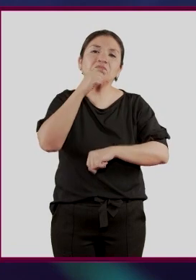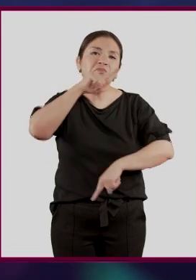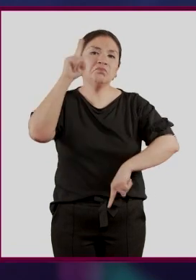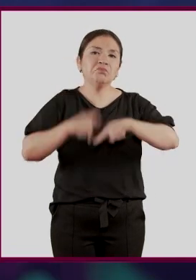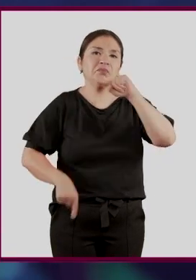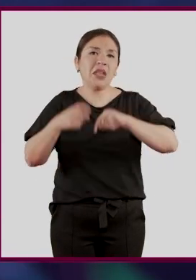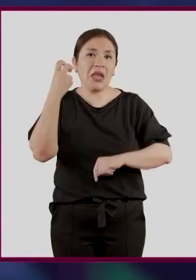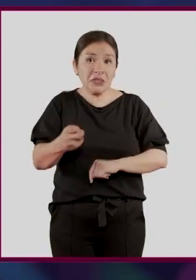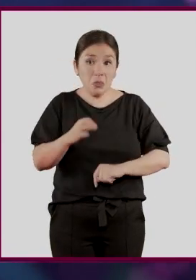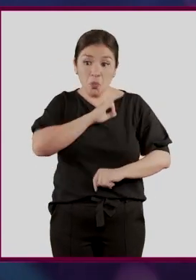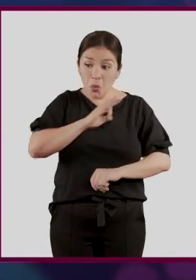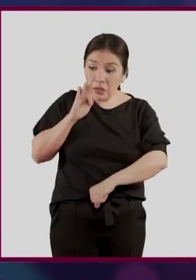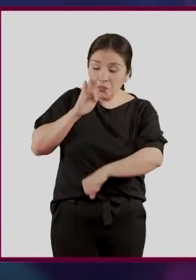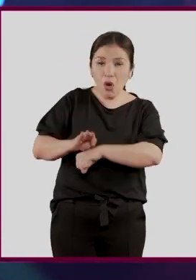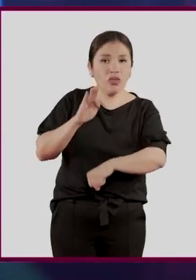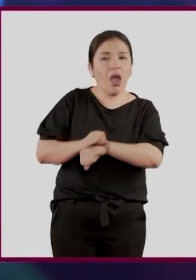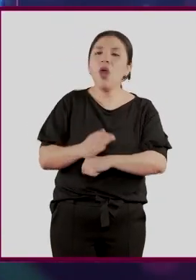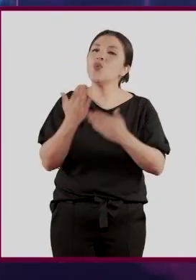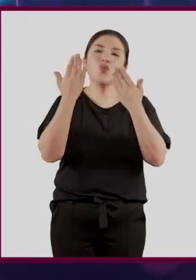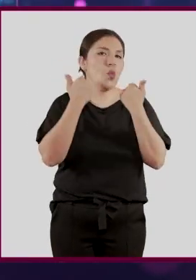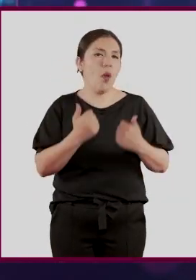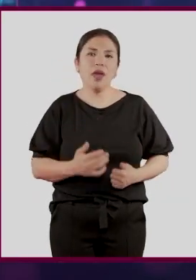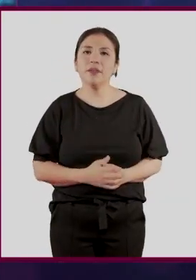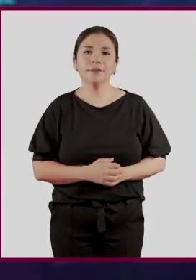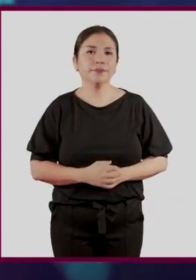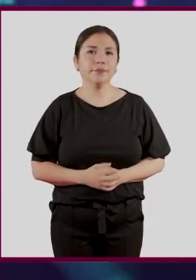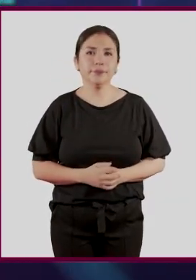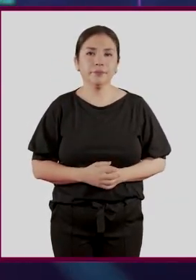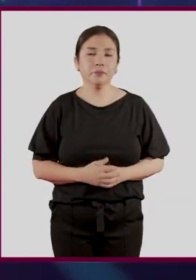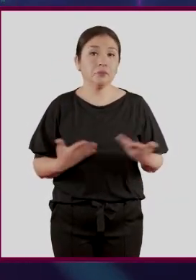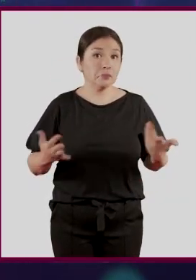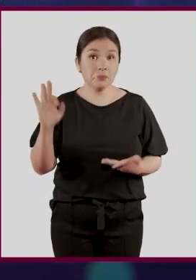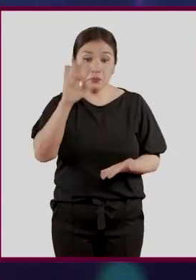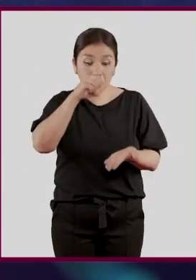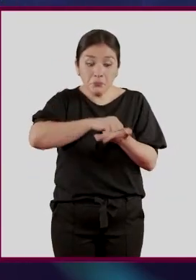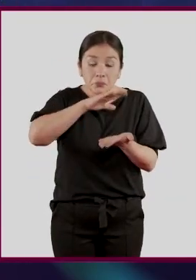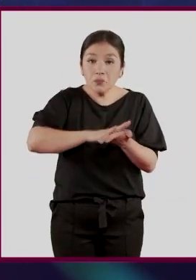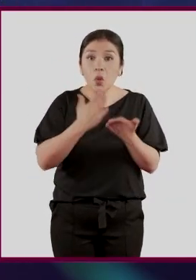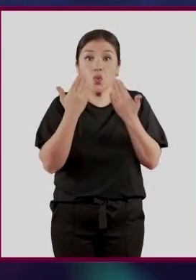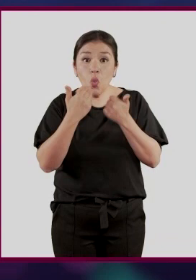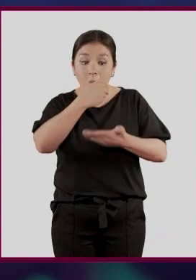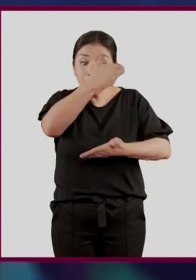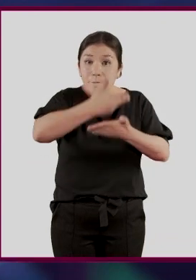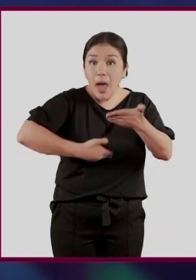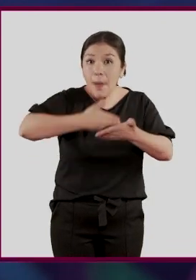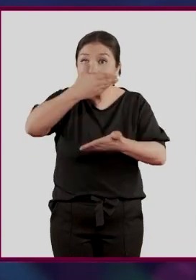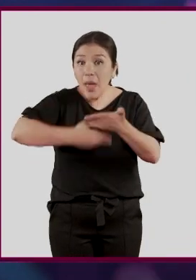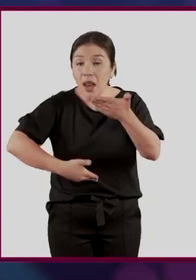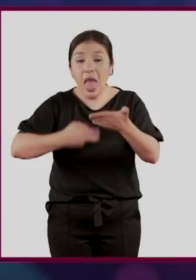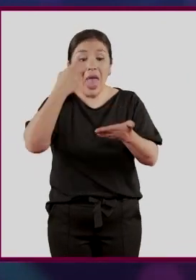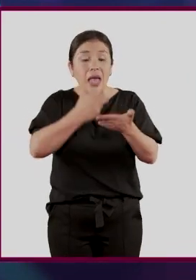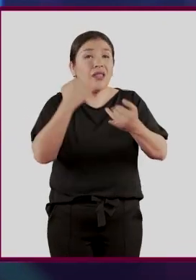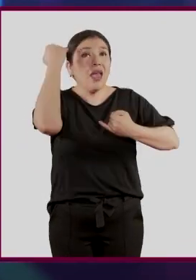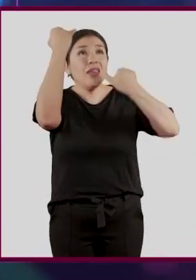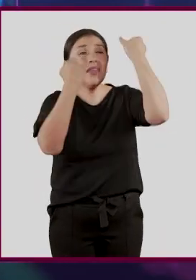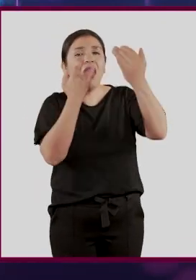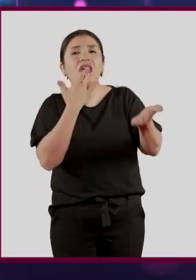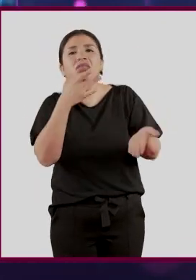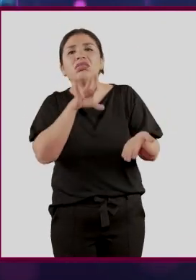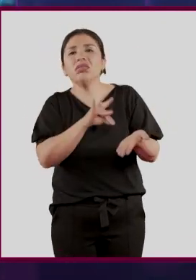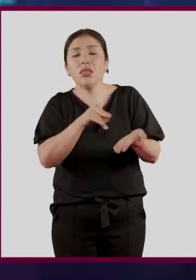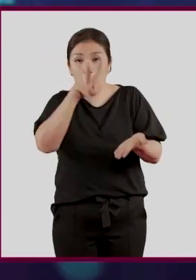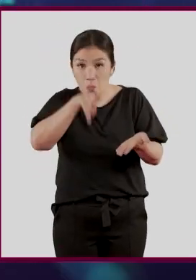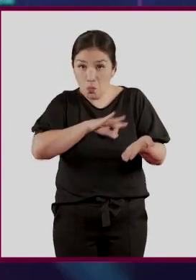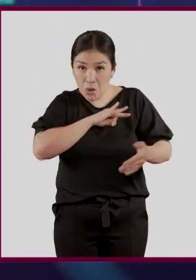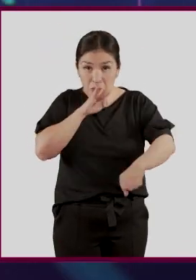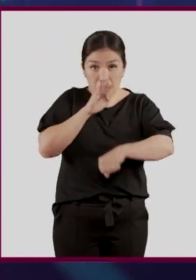consiguiente no se le brinda protección jurídica. Si no están plasmadas en un medio físico, las ideas no son